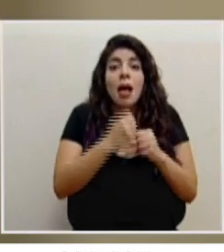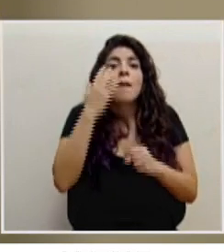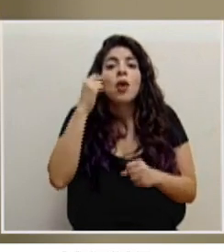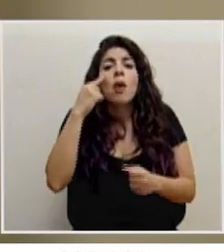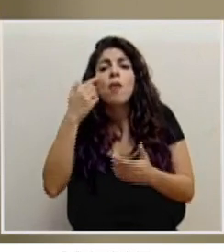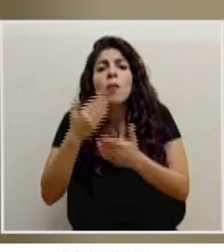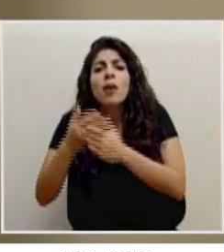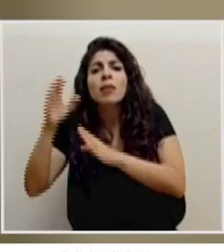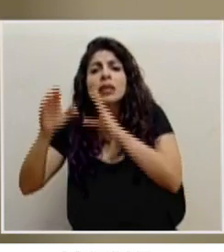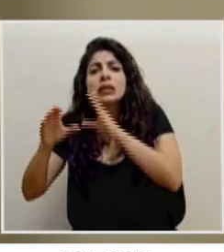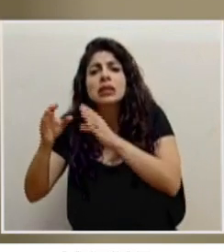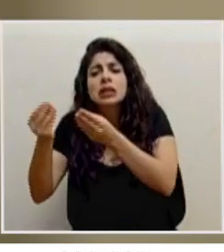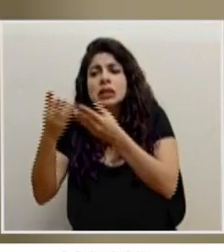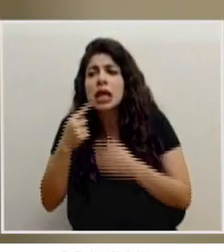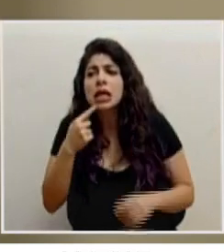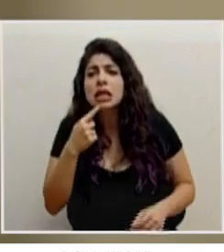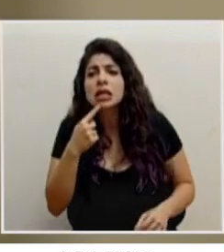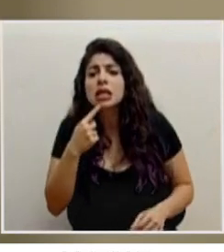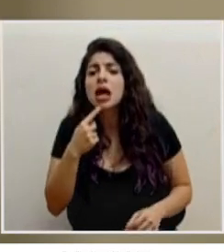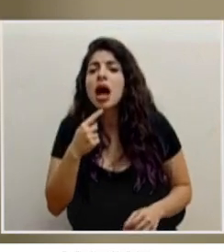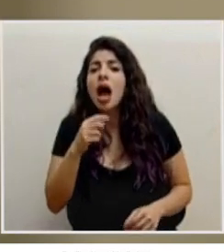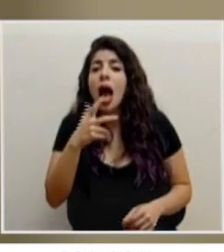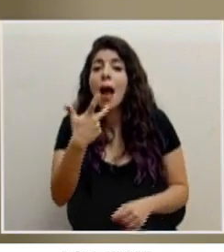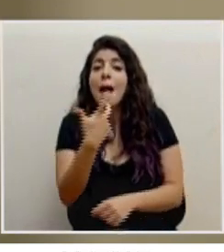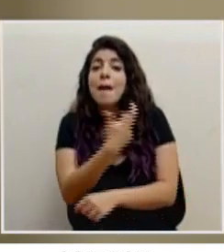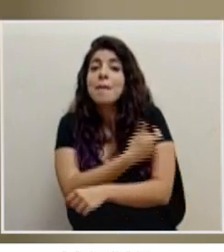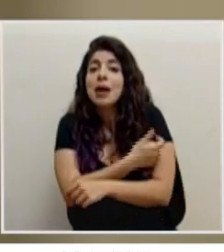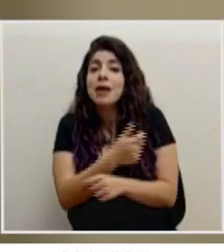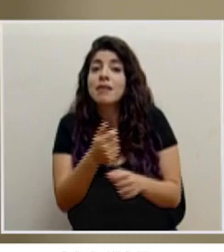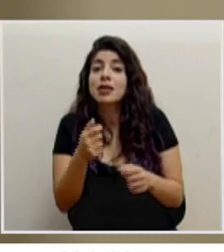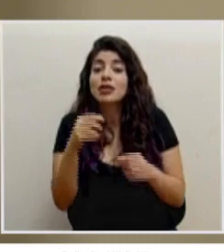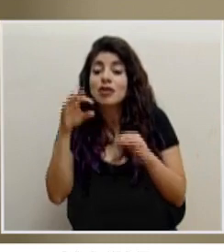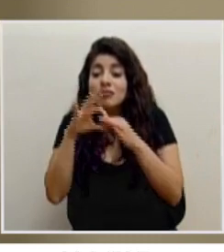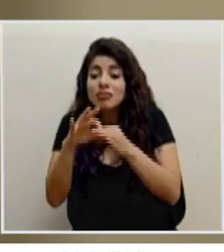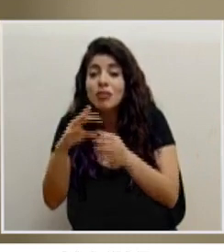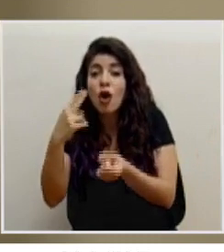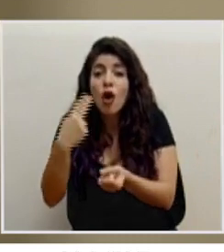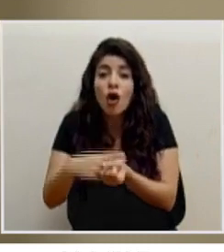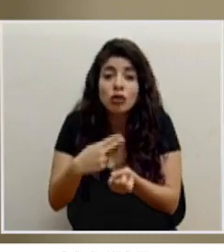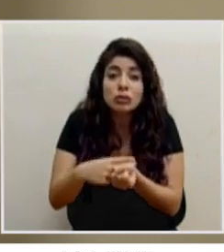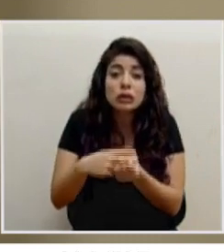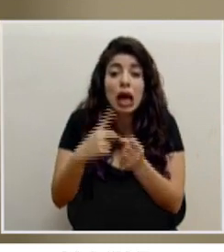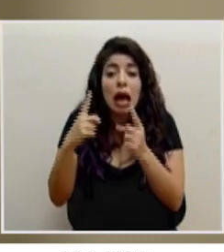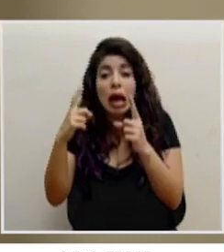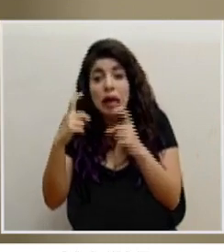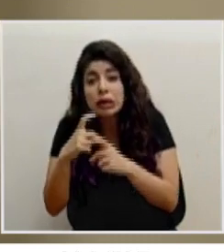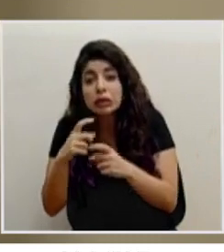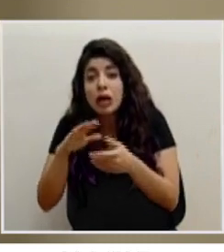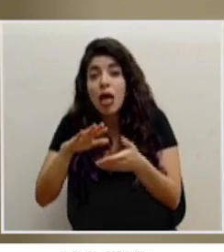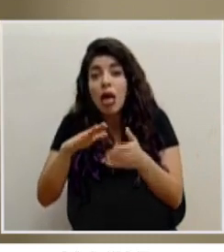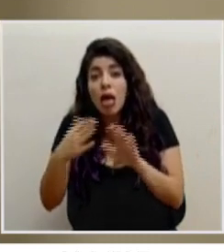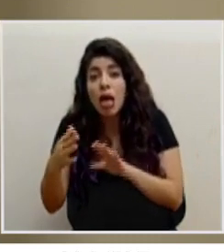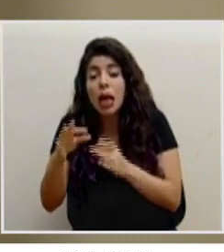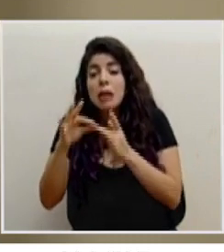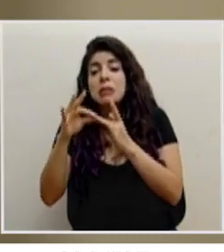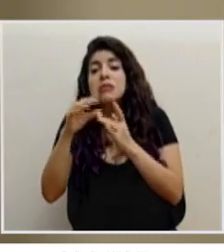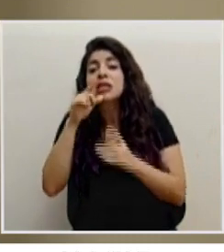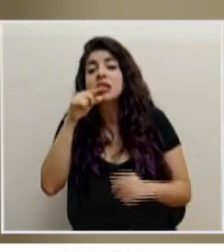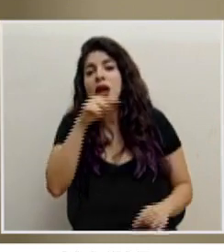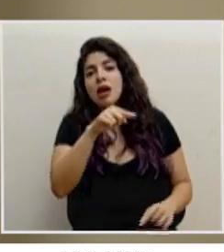evidencia científica muestra que el mayor beneficio de la vacuna en términos de hospitalización, complicaciones y mortalidad es en este